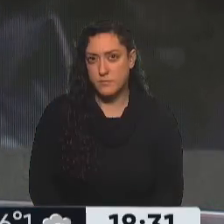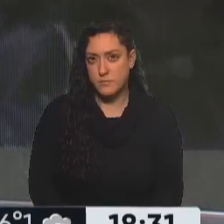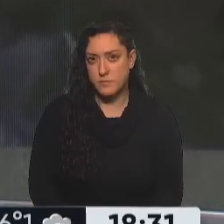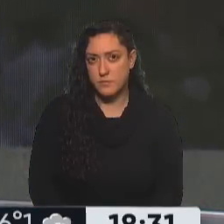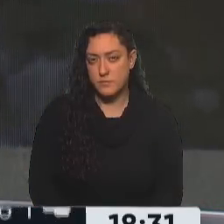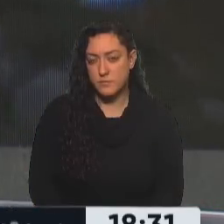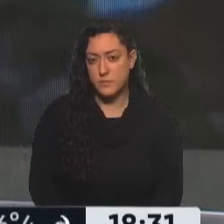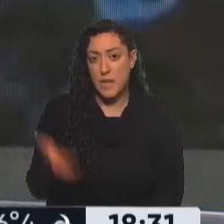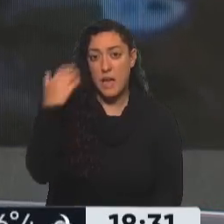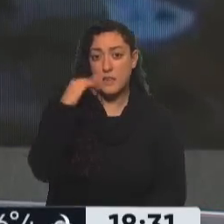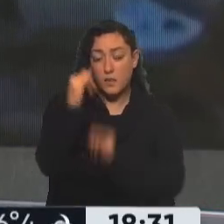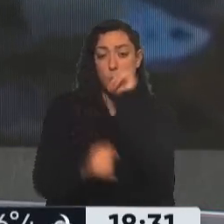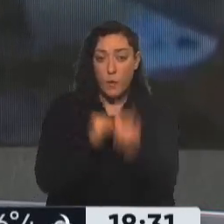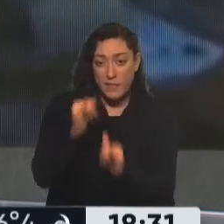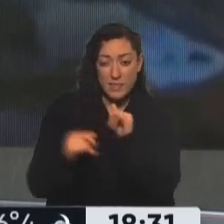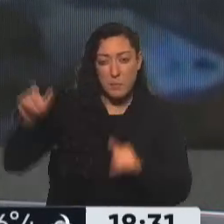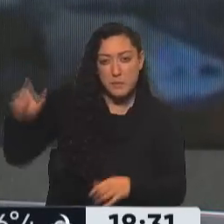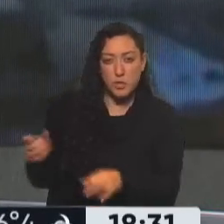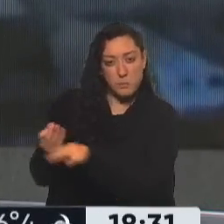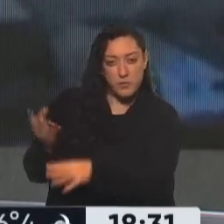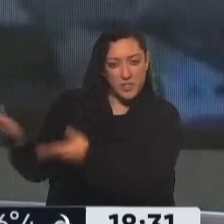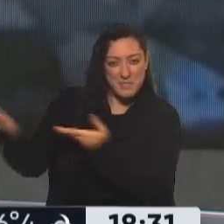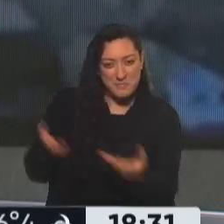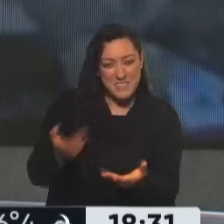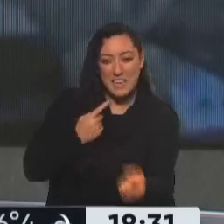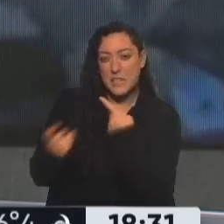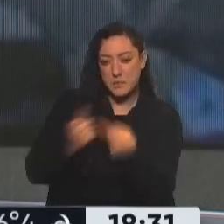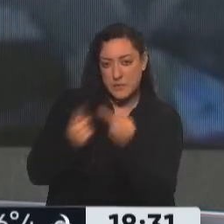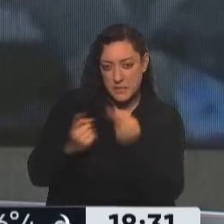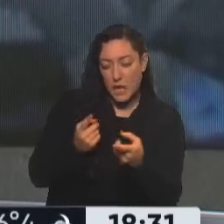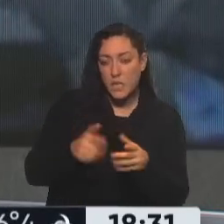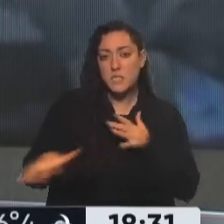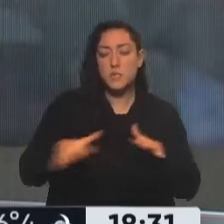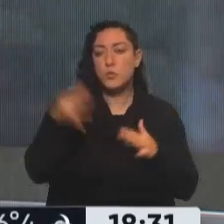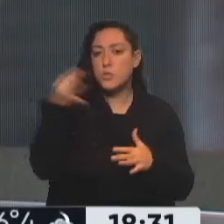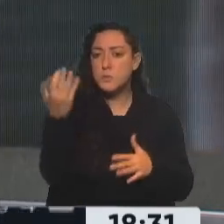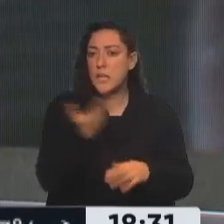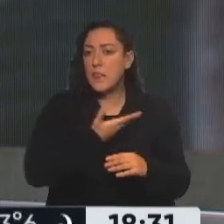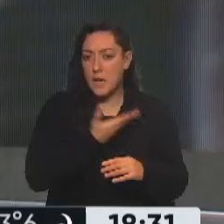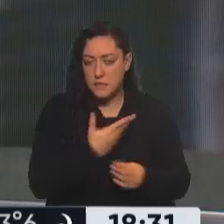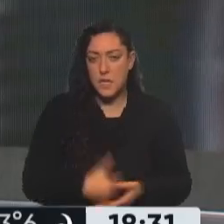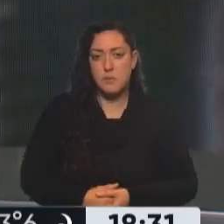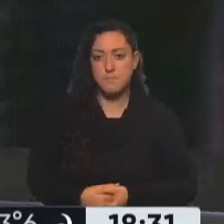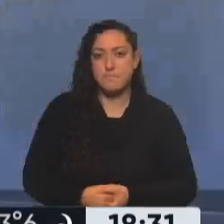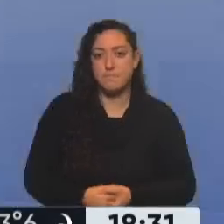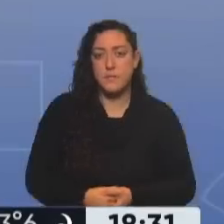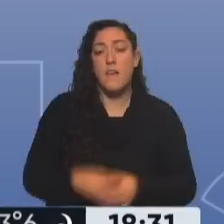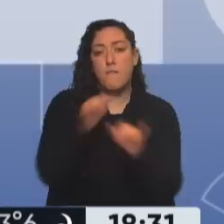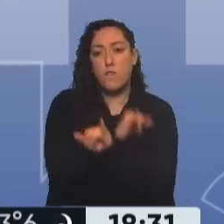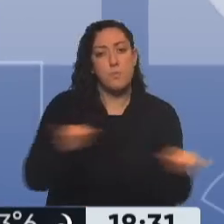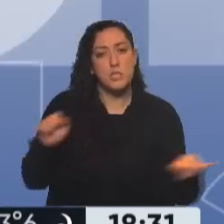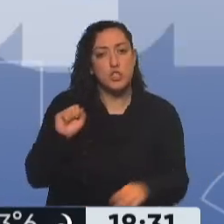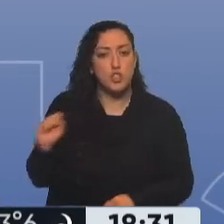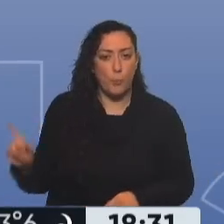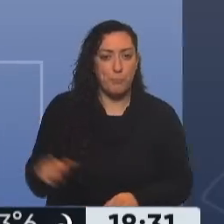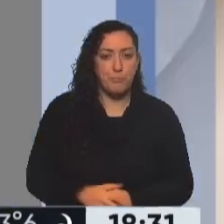Se lo habíamos adelantado, tenemos una entrevista para analizar esta situación particular en la Franja de Gaza. Esta es la ficha de nuestro